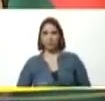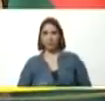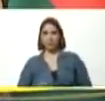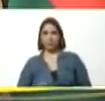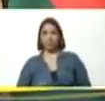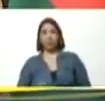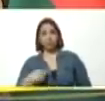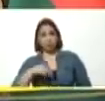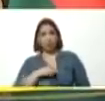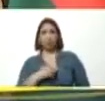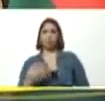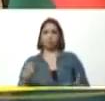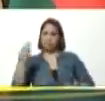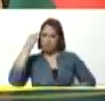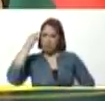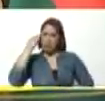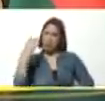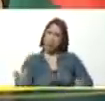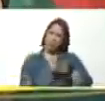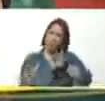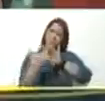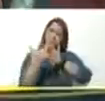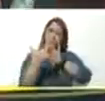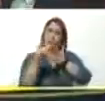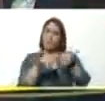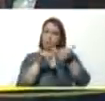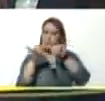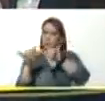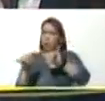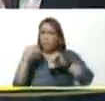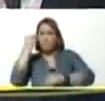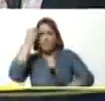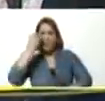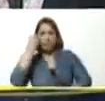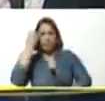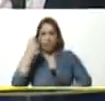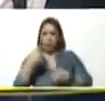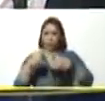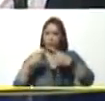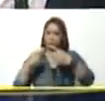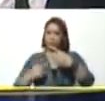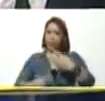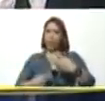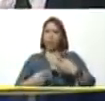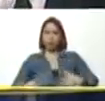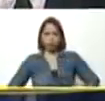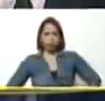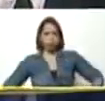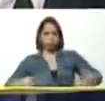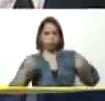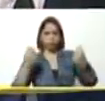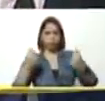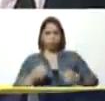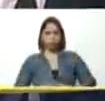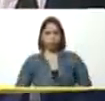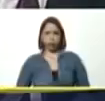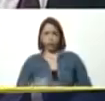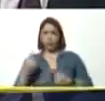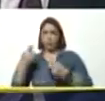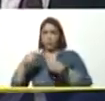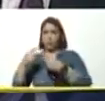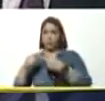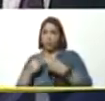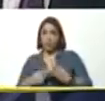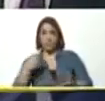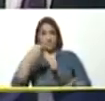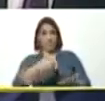que estamos con la mente conectados, estamos en la misma onda. Diversificar las fuentes de riqueza, diversificar las fuentes